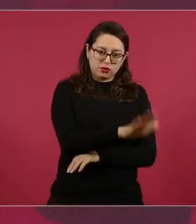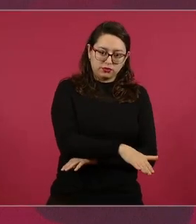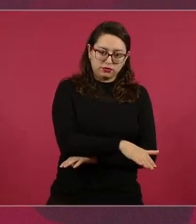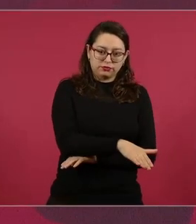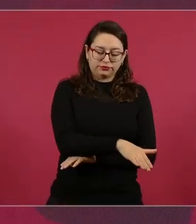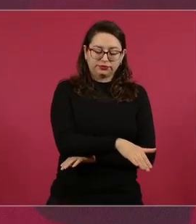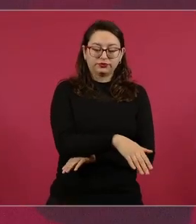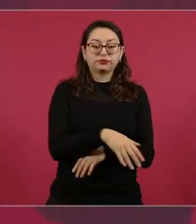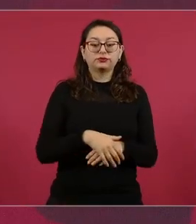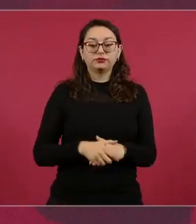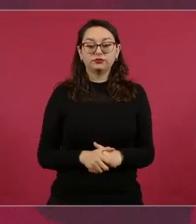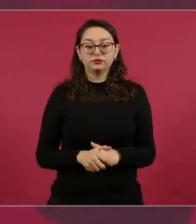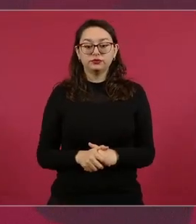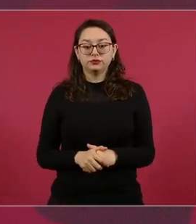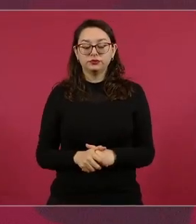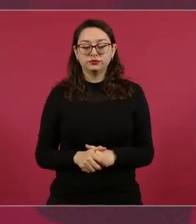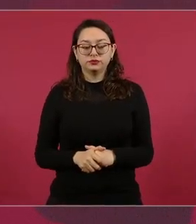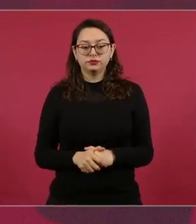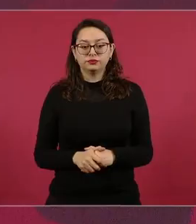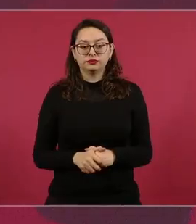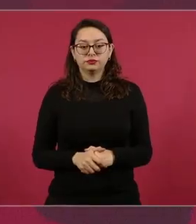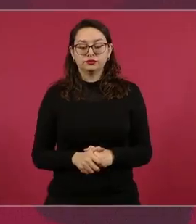de Felipe Carrillo Puerto, que